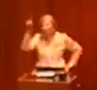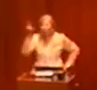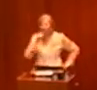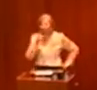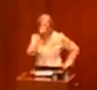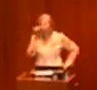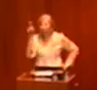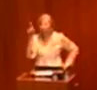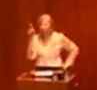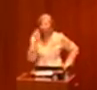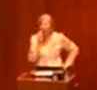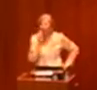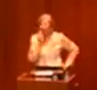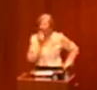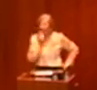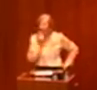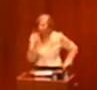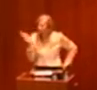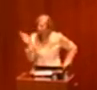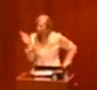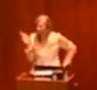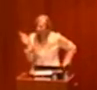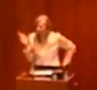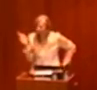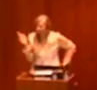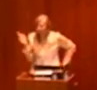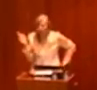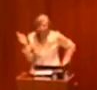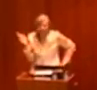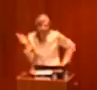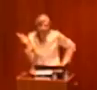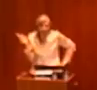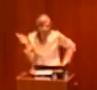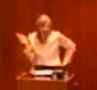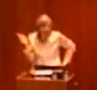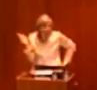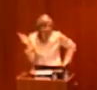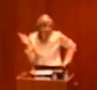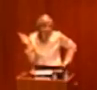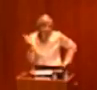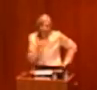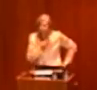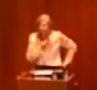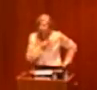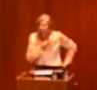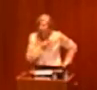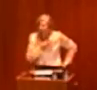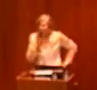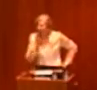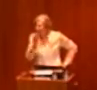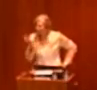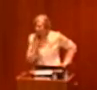que ponen los números en otros sitios y yo ya no sabía dividir, no podía corregirles a los niños porque decía, "Es que yo no sé si esto está bien o está mal. El resultado